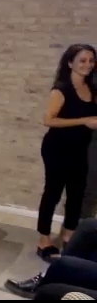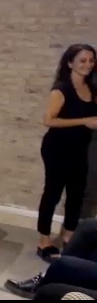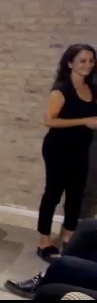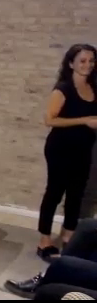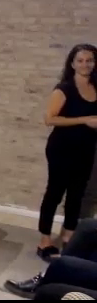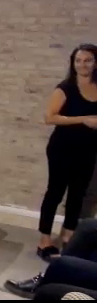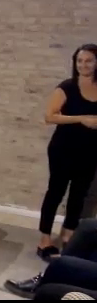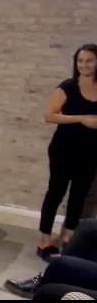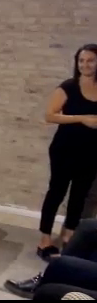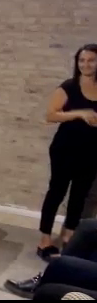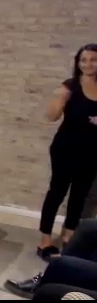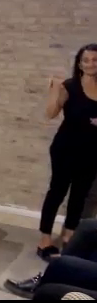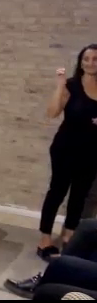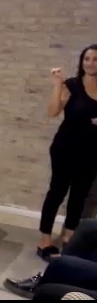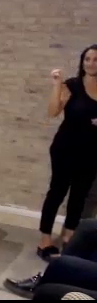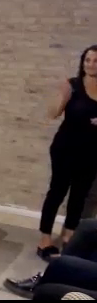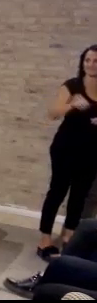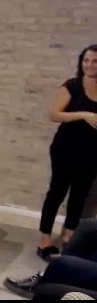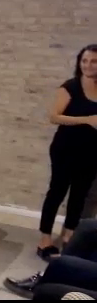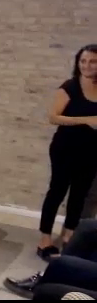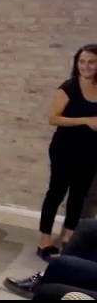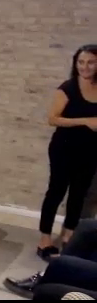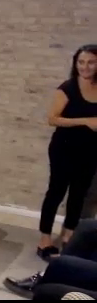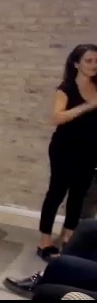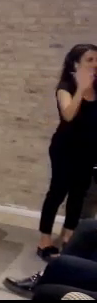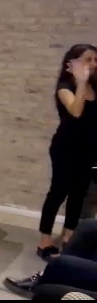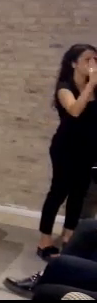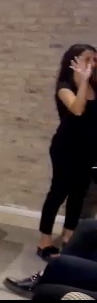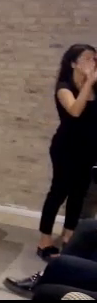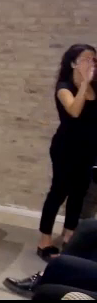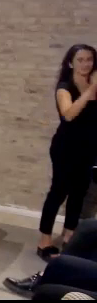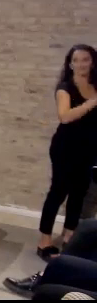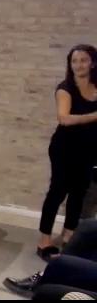mujeres y acá Cómo se llama